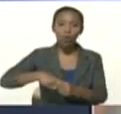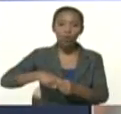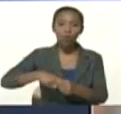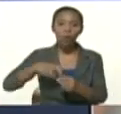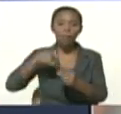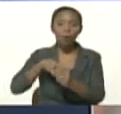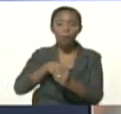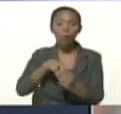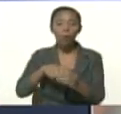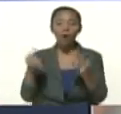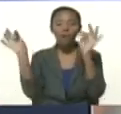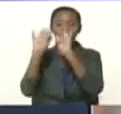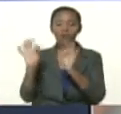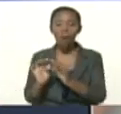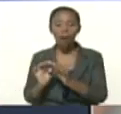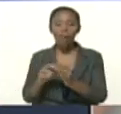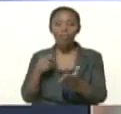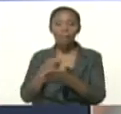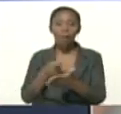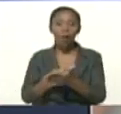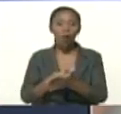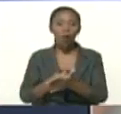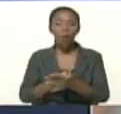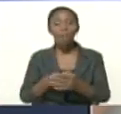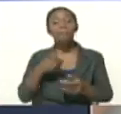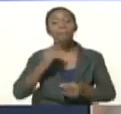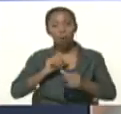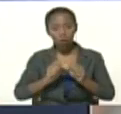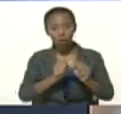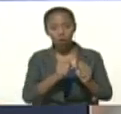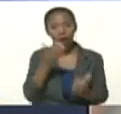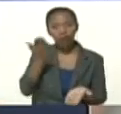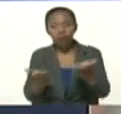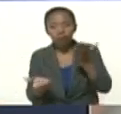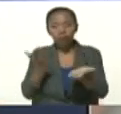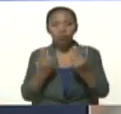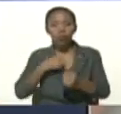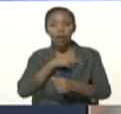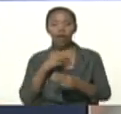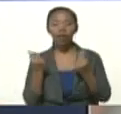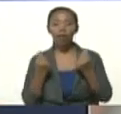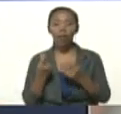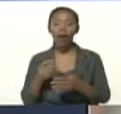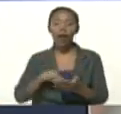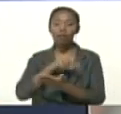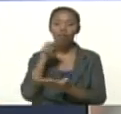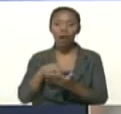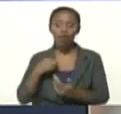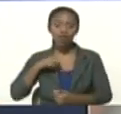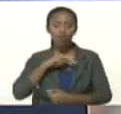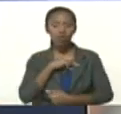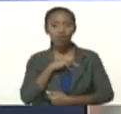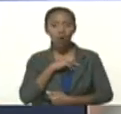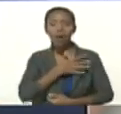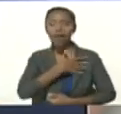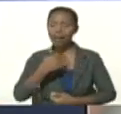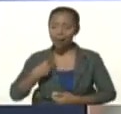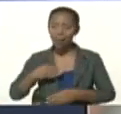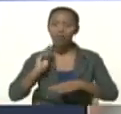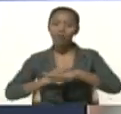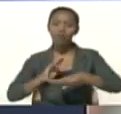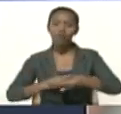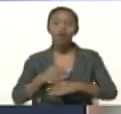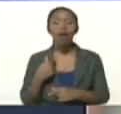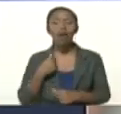modalidad de pago para seguir estabilizando nuestra economía nacional. Nosotros queremos manifestar desde aquí,